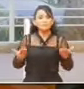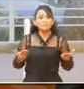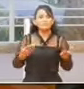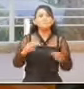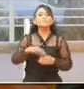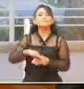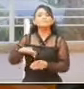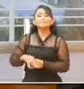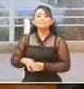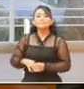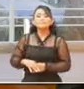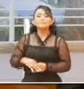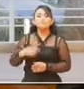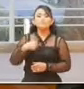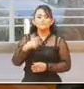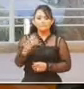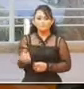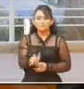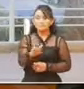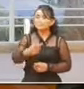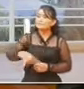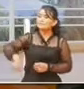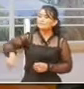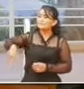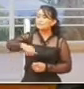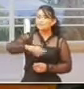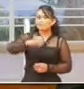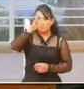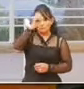someterlo a votación, por lo que les pregunto, quienes estén por su